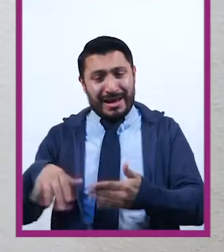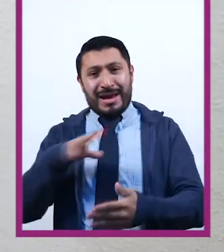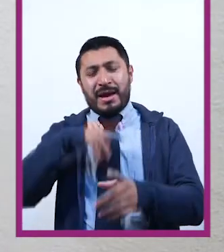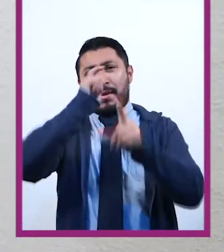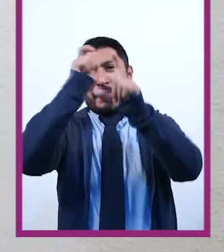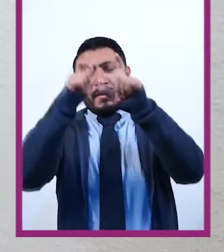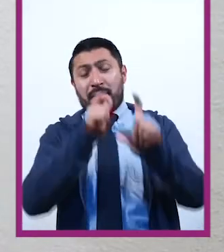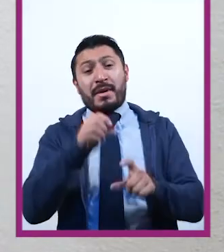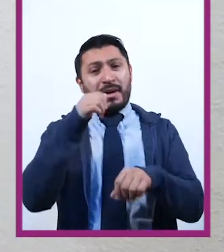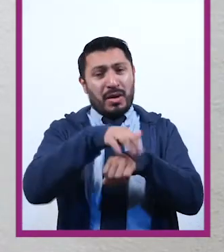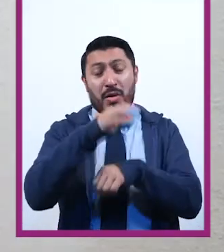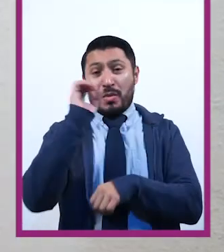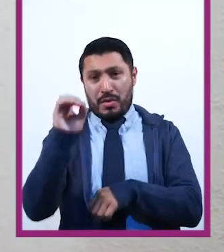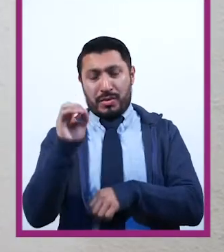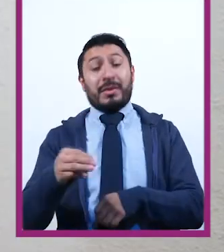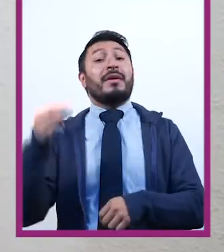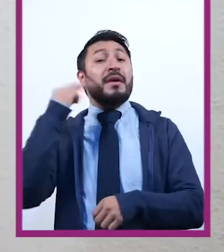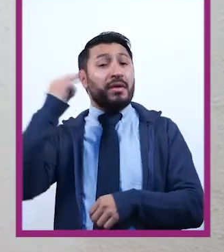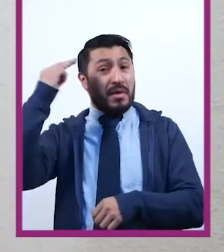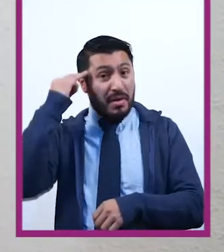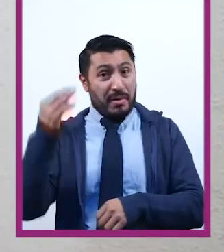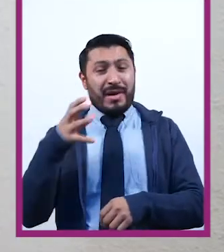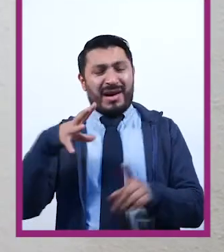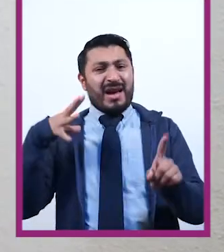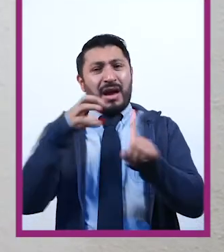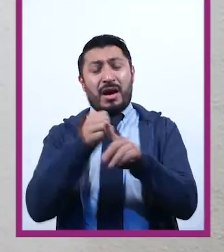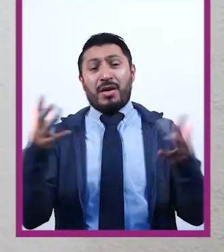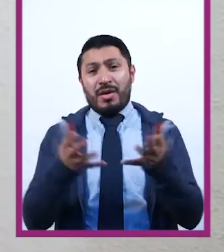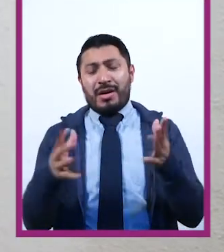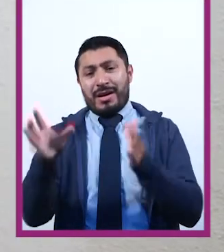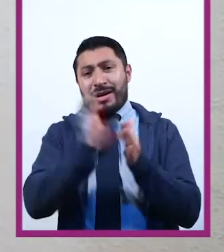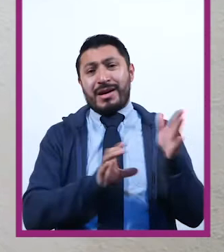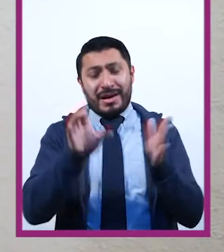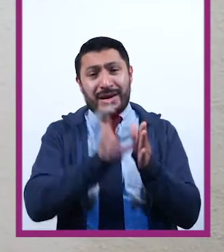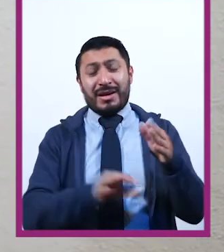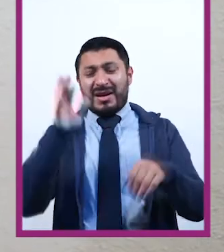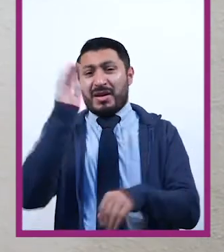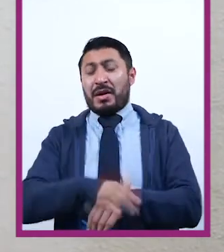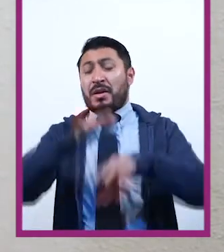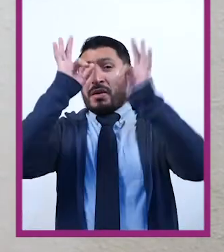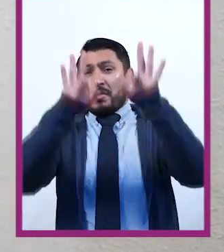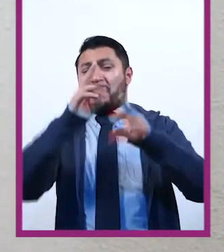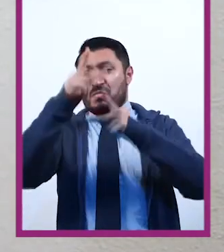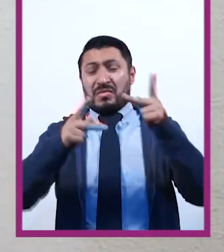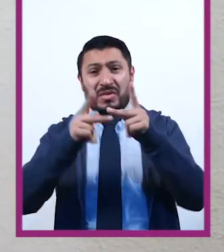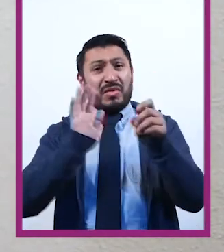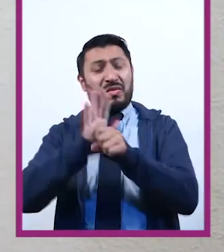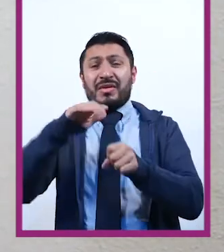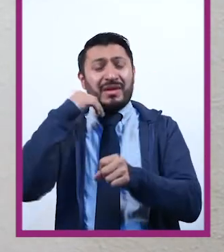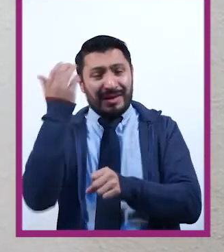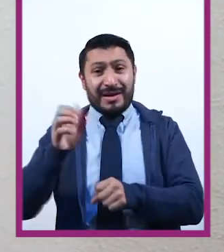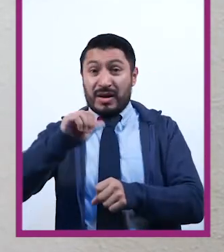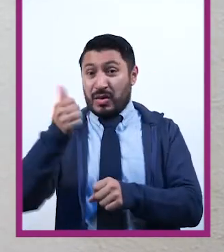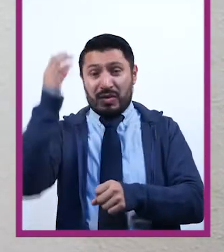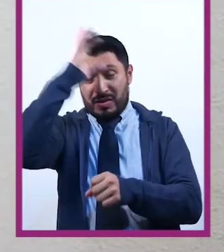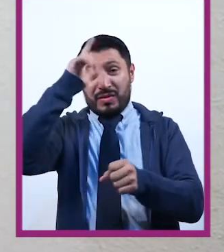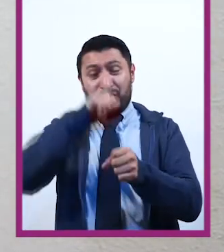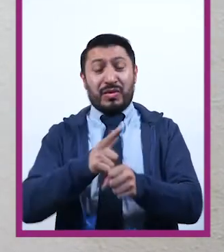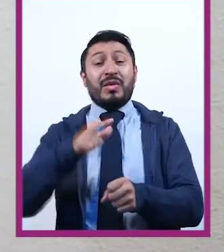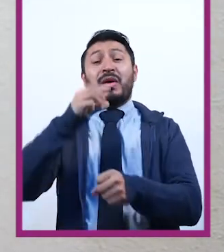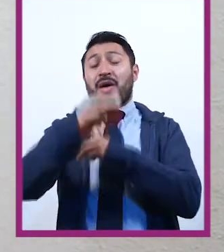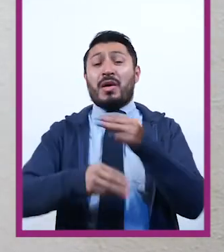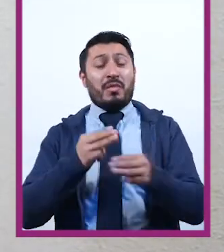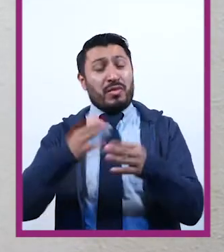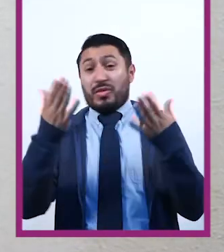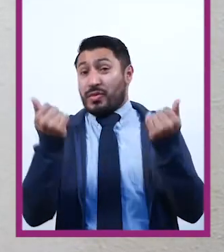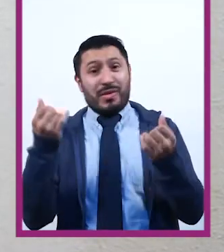aparece esculpido el número 0. Los mayas consiguieron generar el calendario más exacto que cualquier otra cultura del mundo.